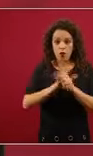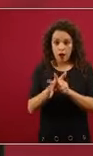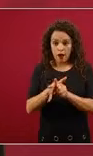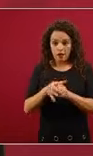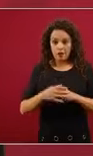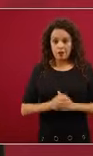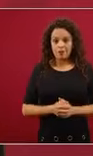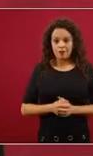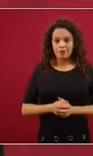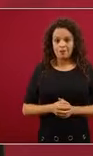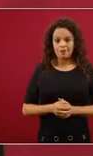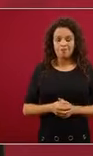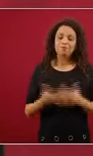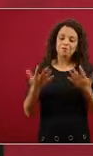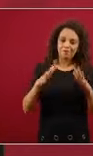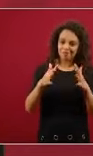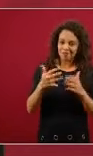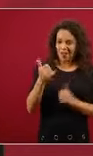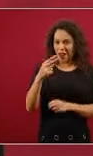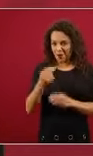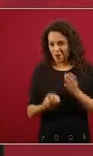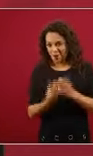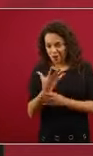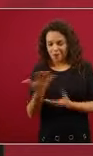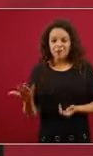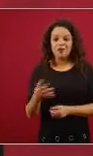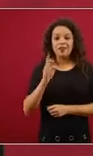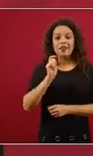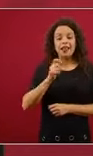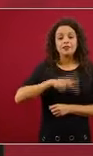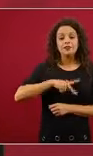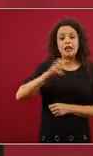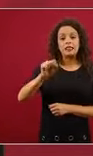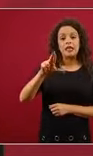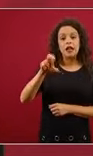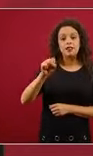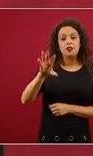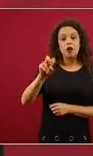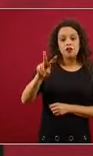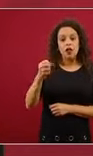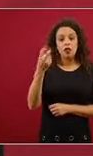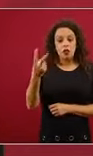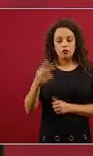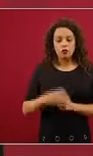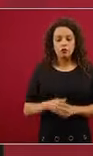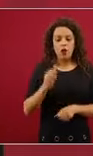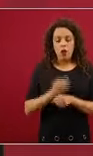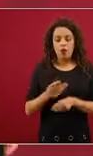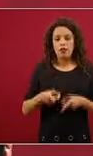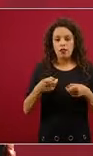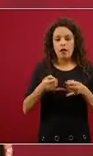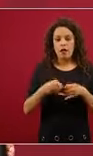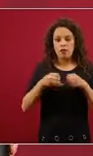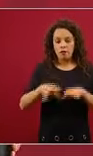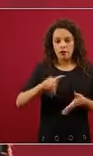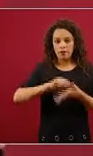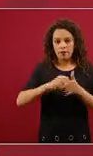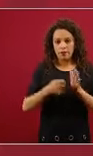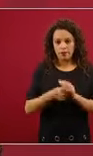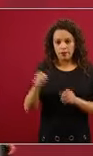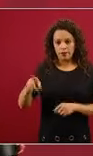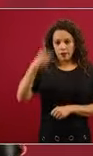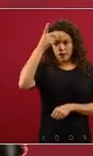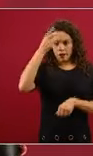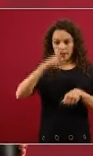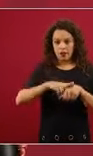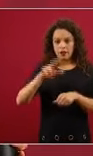nuevo, coronavirus SARS-CoV-2. Hoy tenemos nuestro informe técnico que presentará el doctor José Luis Salomía, director general de Epidemiología de la